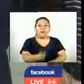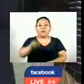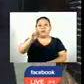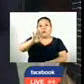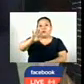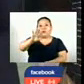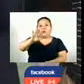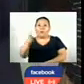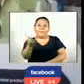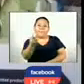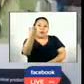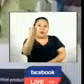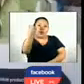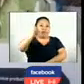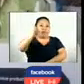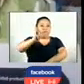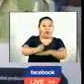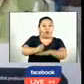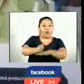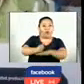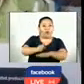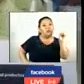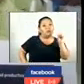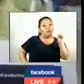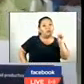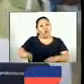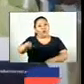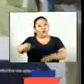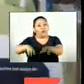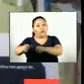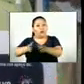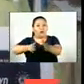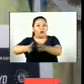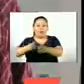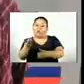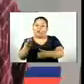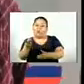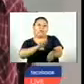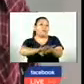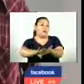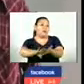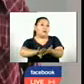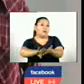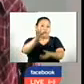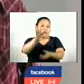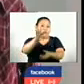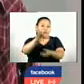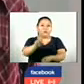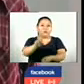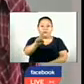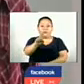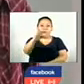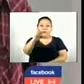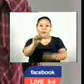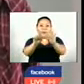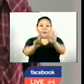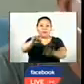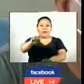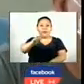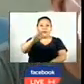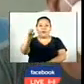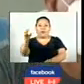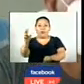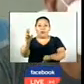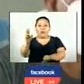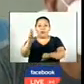emprendedores de los departamentos de San Salvador y Cabañas En total los fondos ascienden a más de 106 mil dólares lo